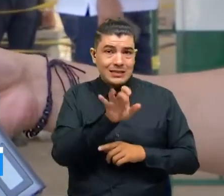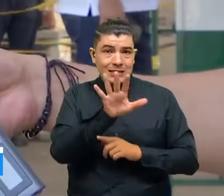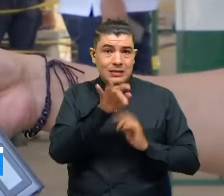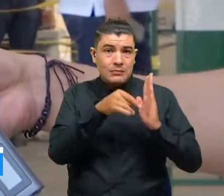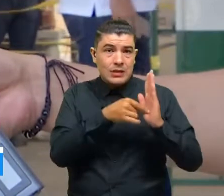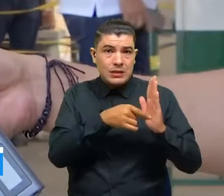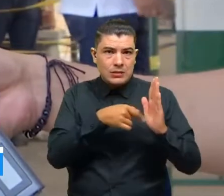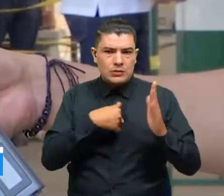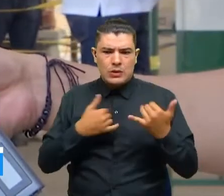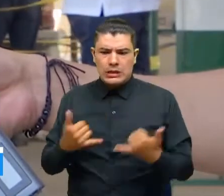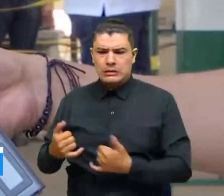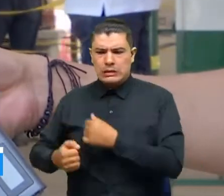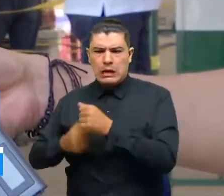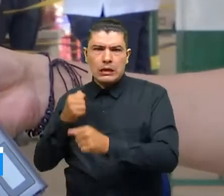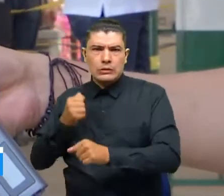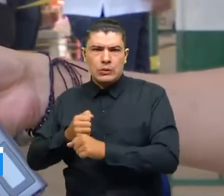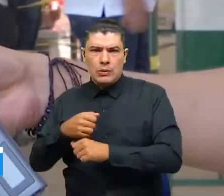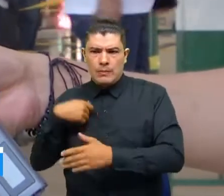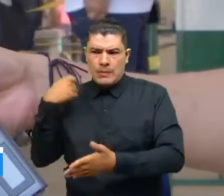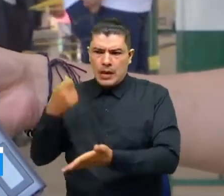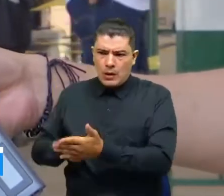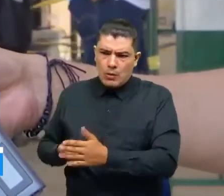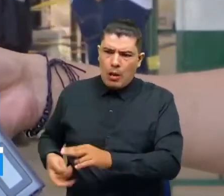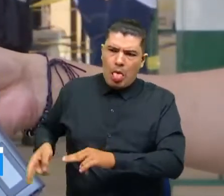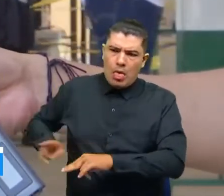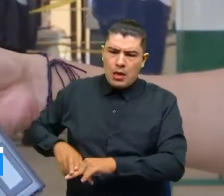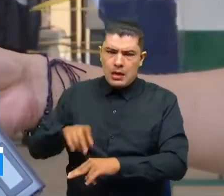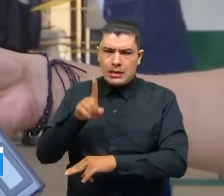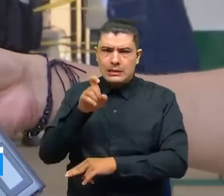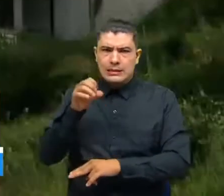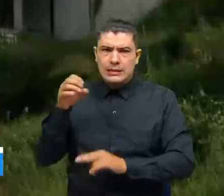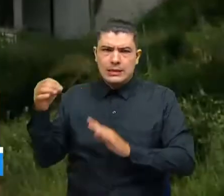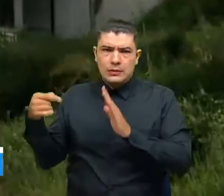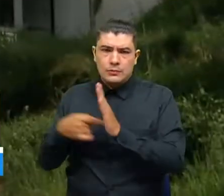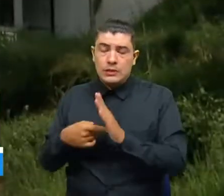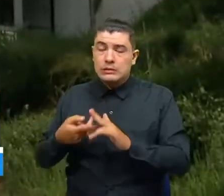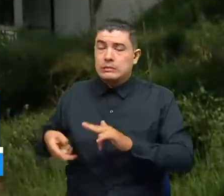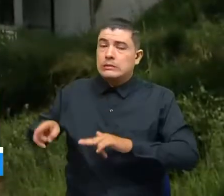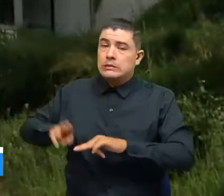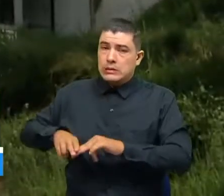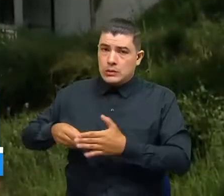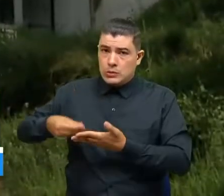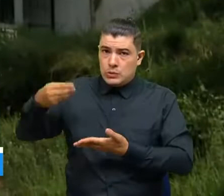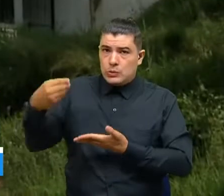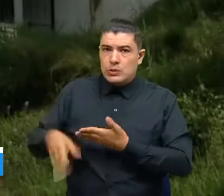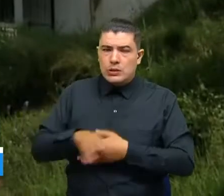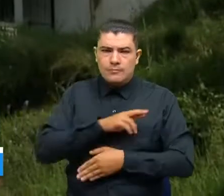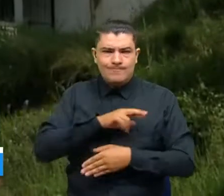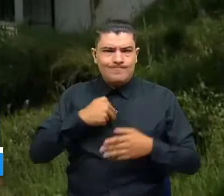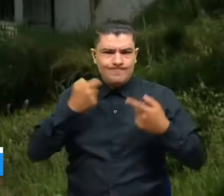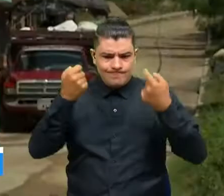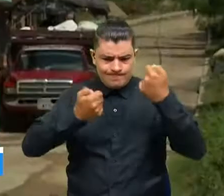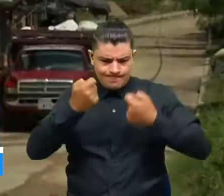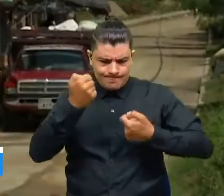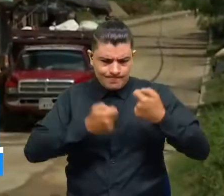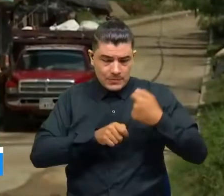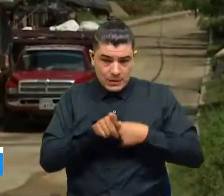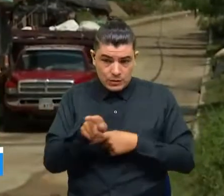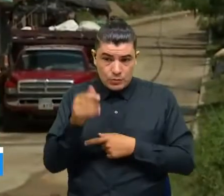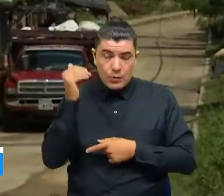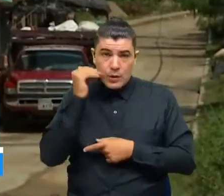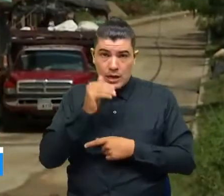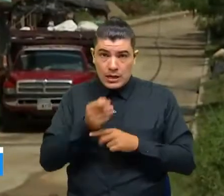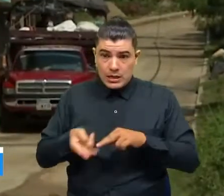año ya son como 600 mil pesos entre el incremento de bastante elevado hicimos cuentas el incremento que tuvo ella fue del